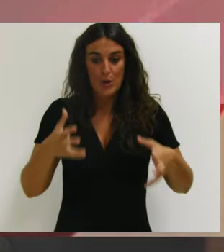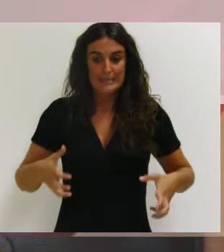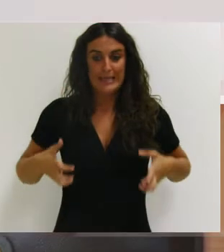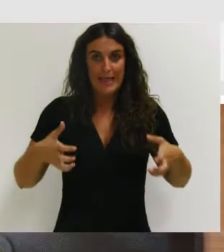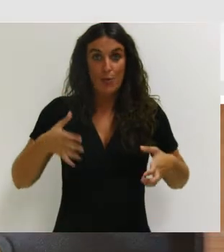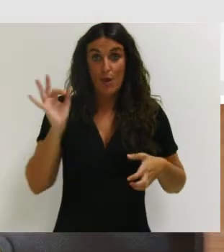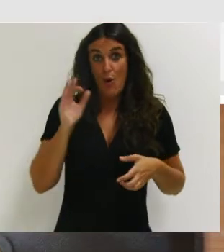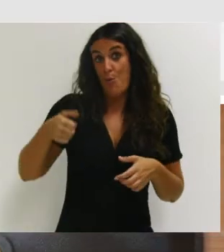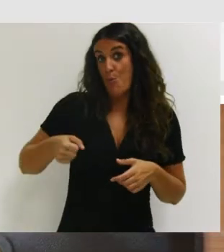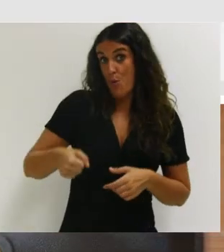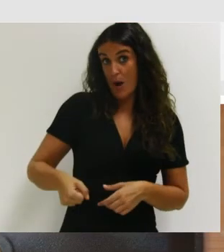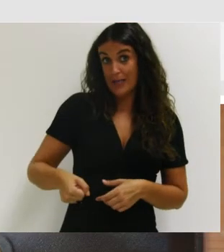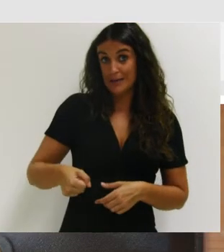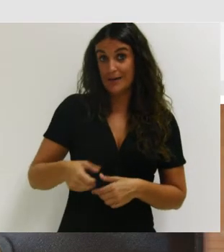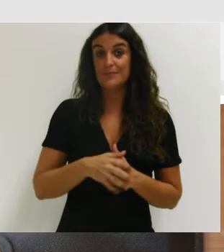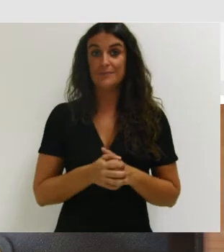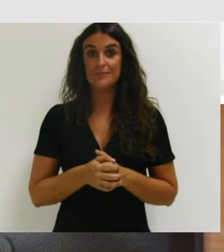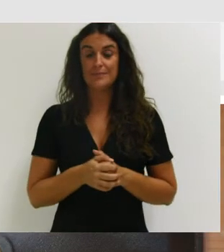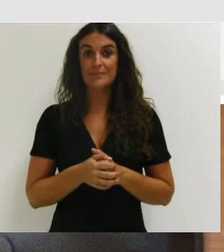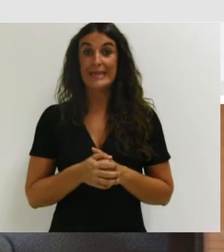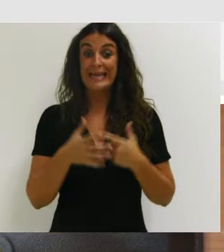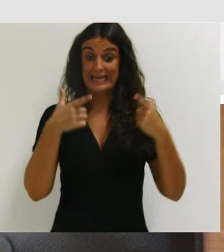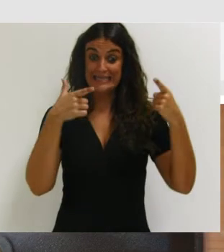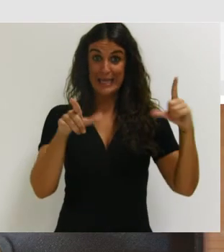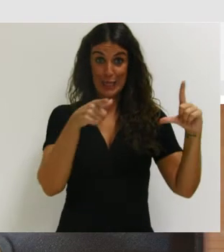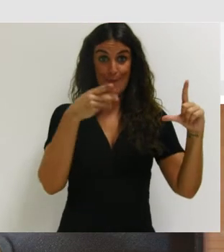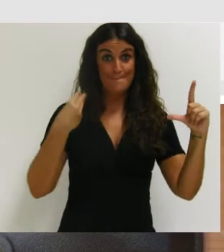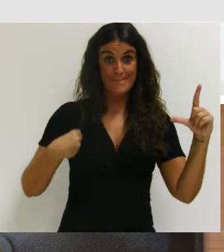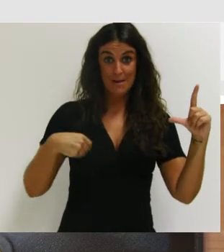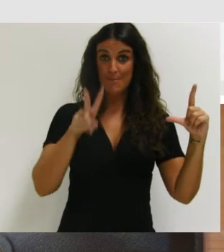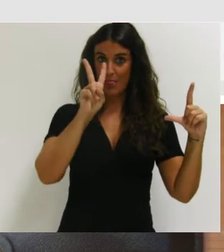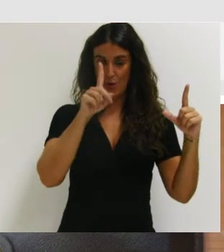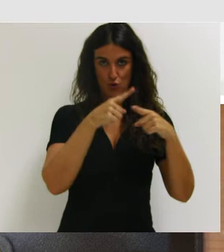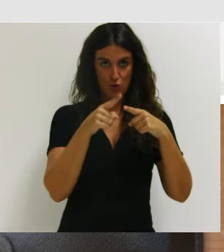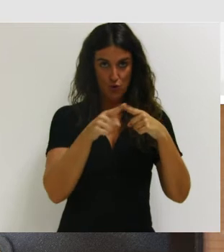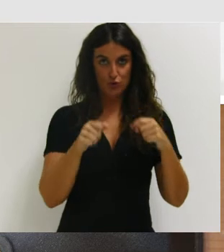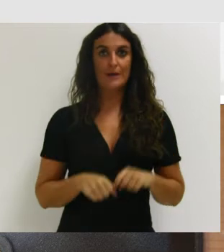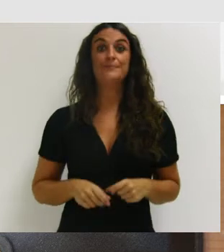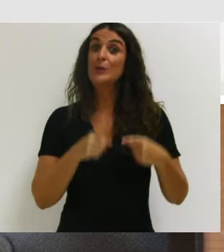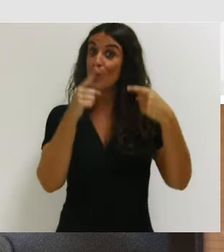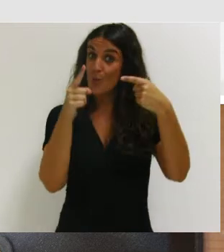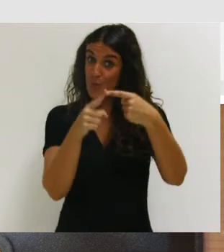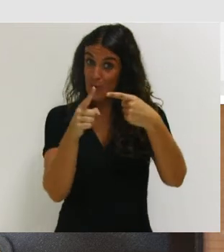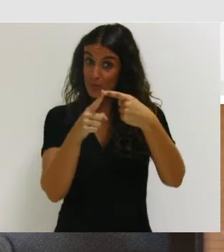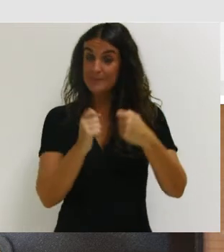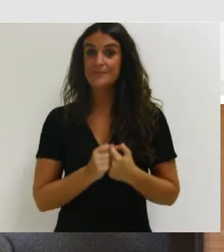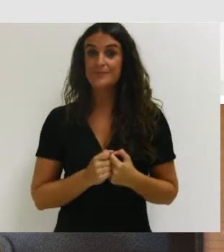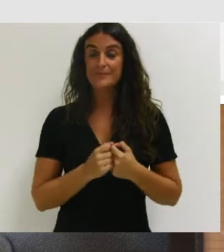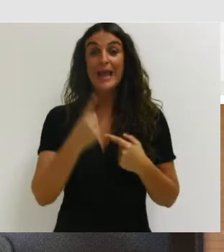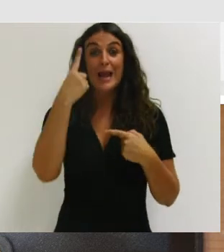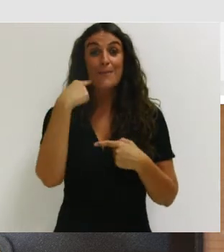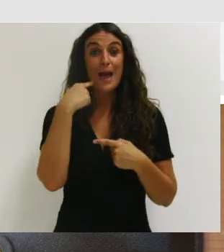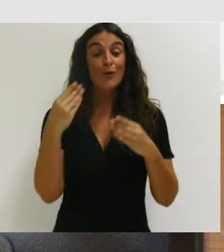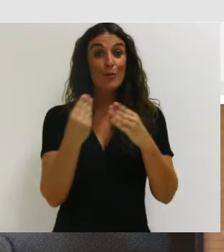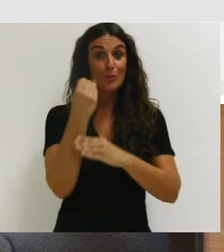de ruedas o unas muletas. En esta sección tienes dos cosas. 1. El banco